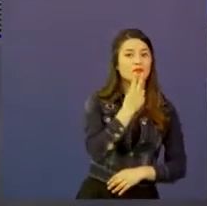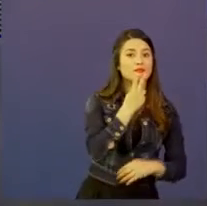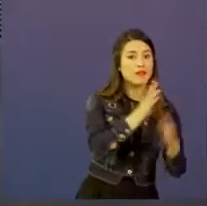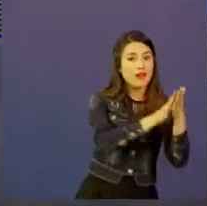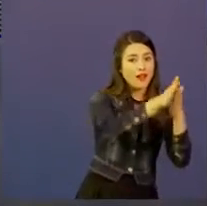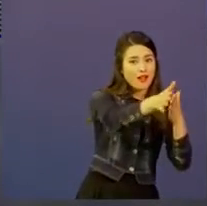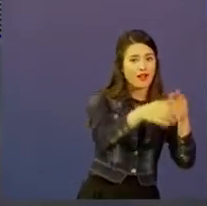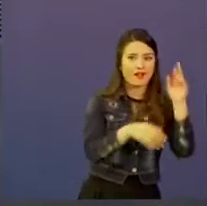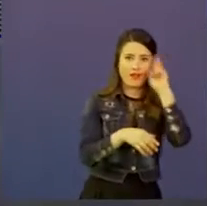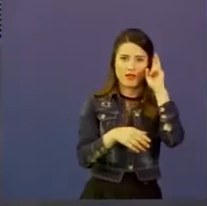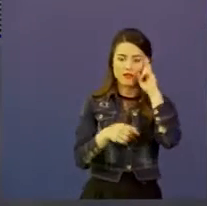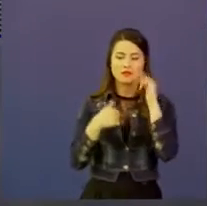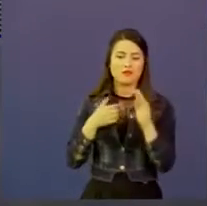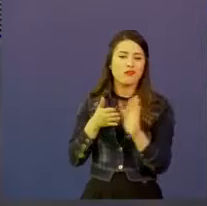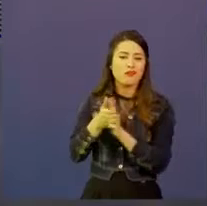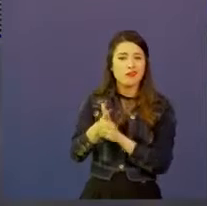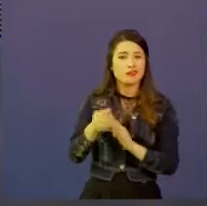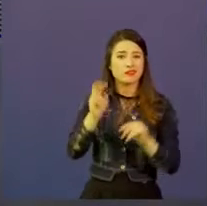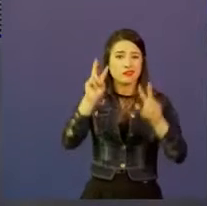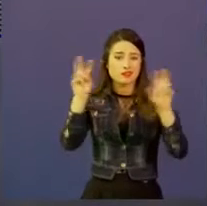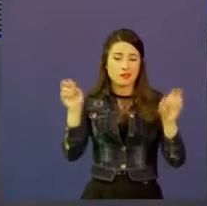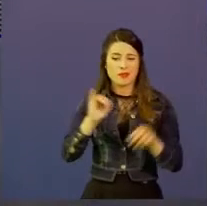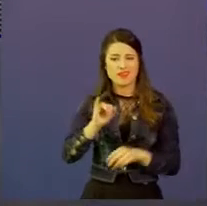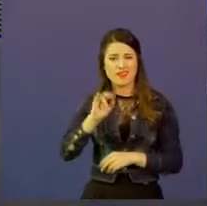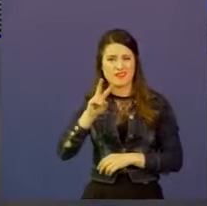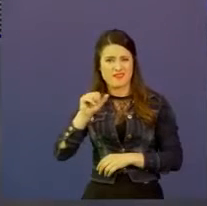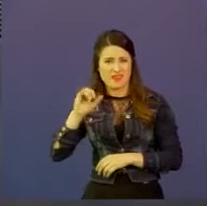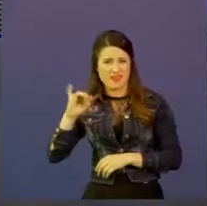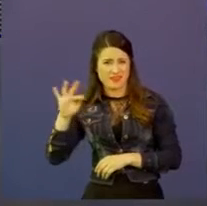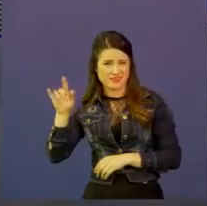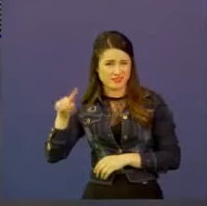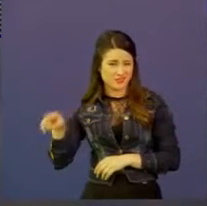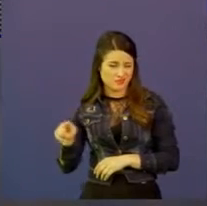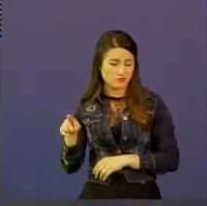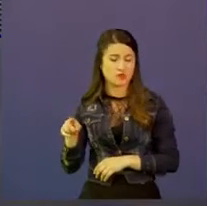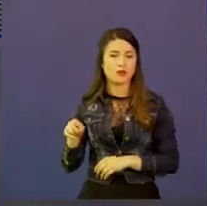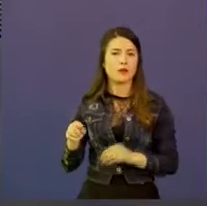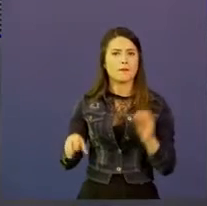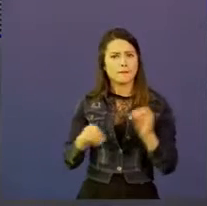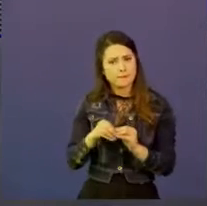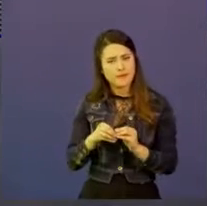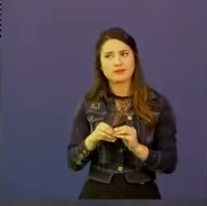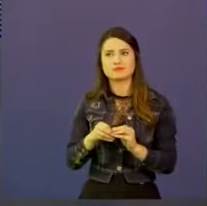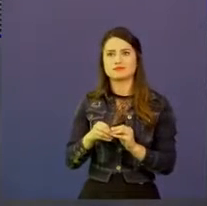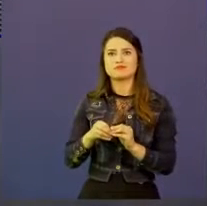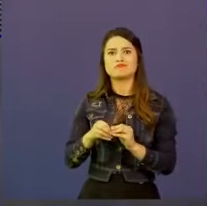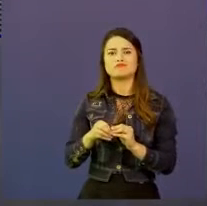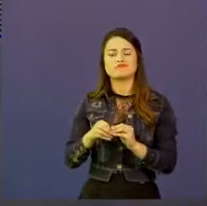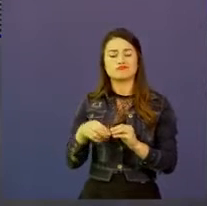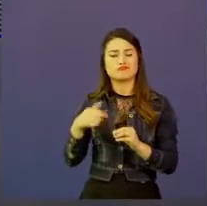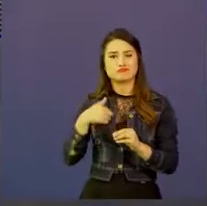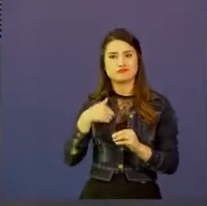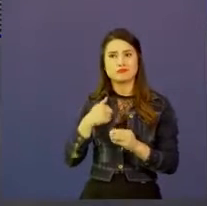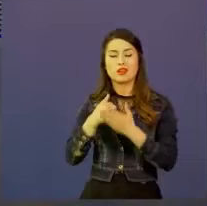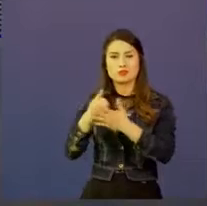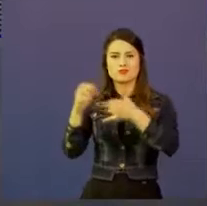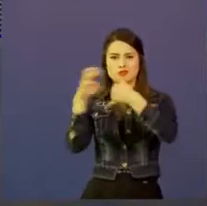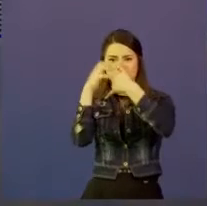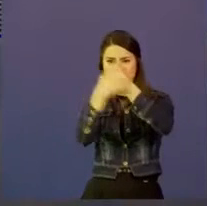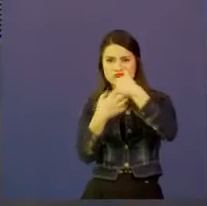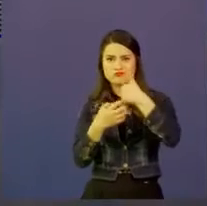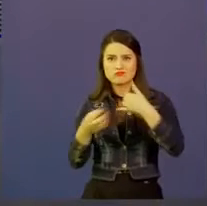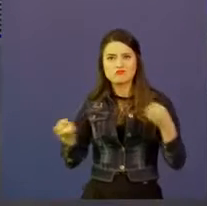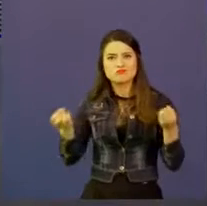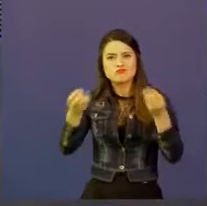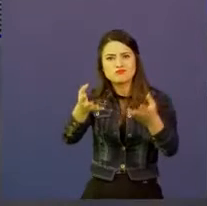de bits y bytes, queremos también contarles que paralelo a todo este proceso de llevar infraestructura y llevar conectividad a todo el país, también le